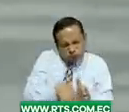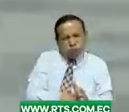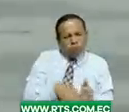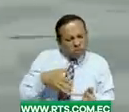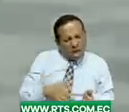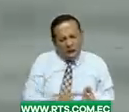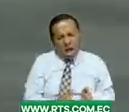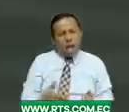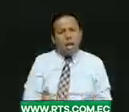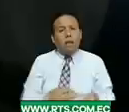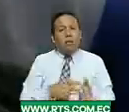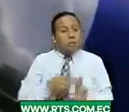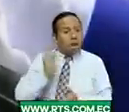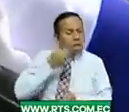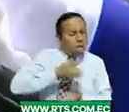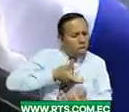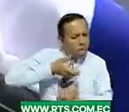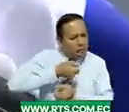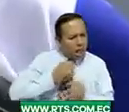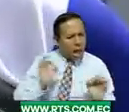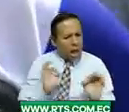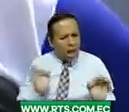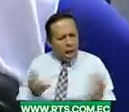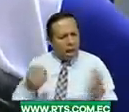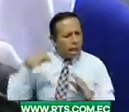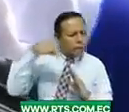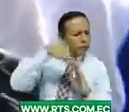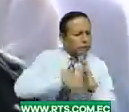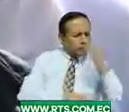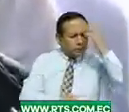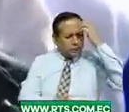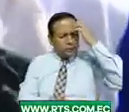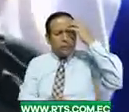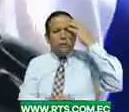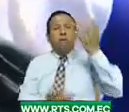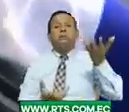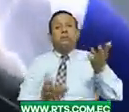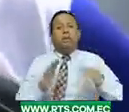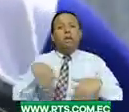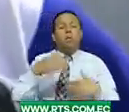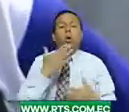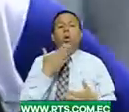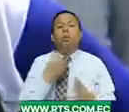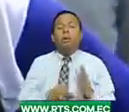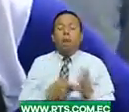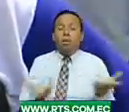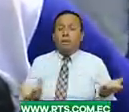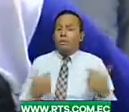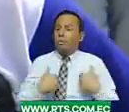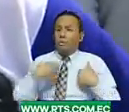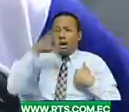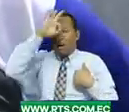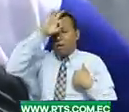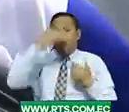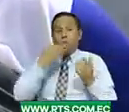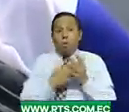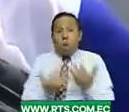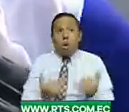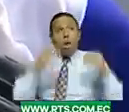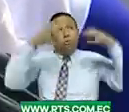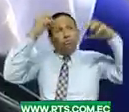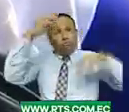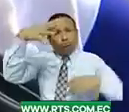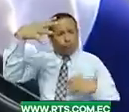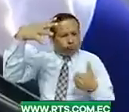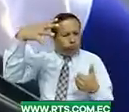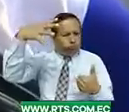porque ahorita estamos, hace sol, mañana puede hacer lluvia y el clima cambia, y usted sabe que el agua, cuando el clima cambia, el agua se pone,